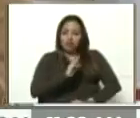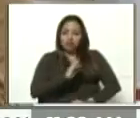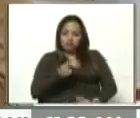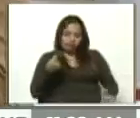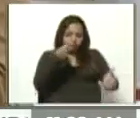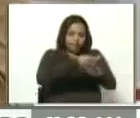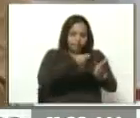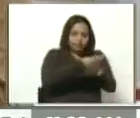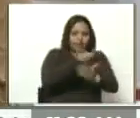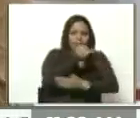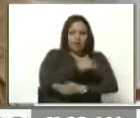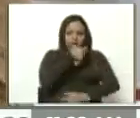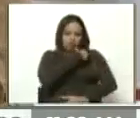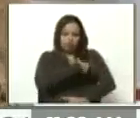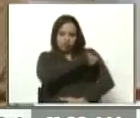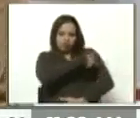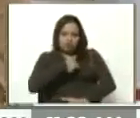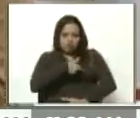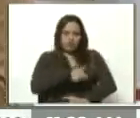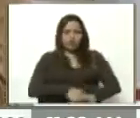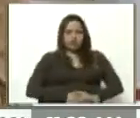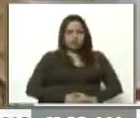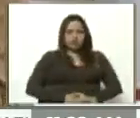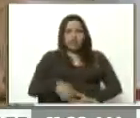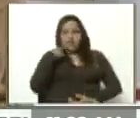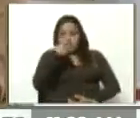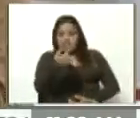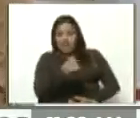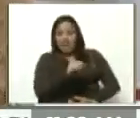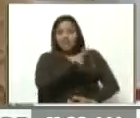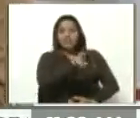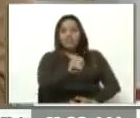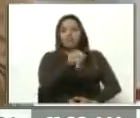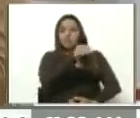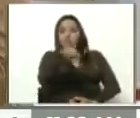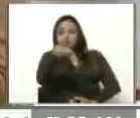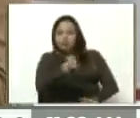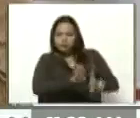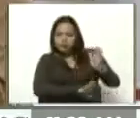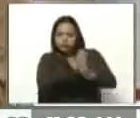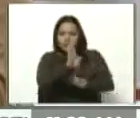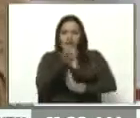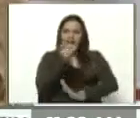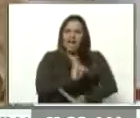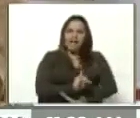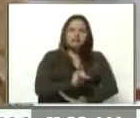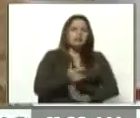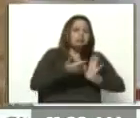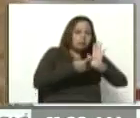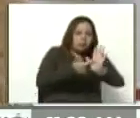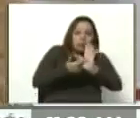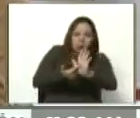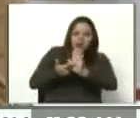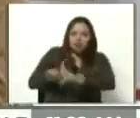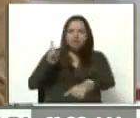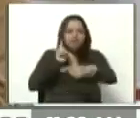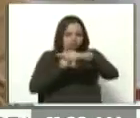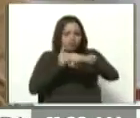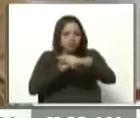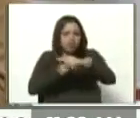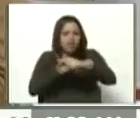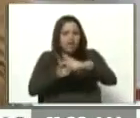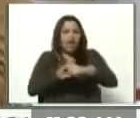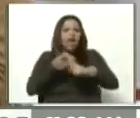sede principal está en Suiza, el Credit Suisse, habla de un 20%. Es decir, estamos en un escenario muy positivo y que